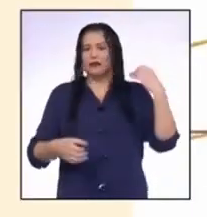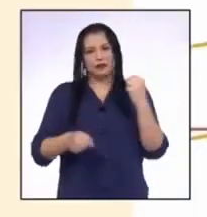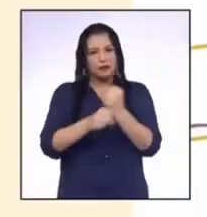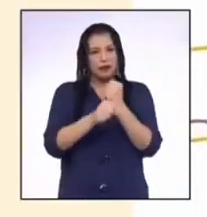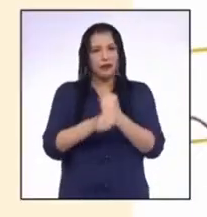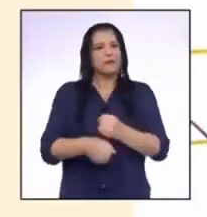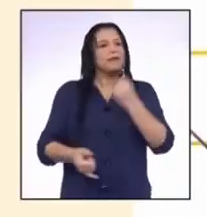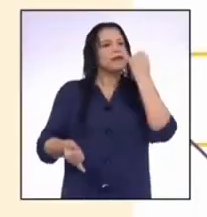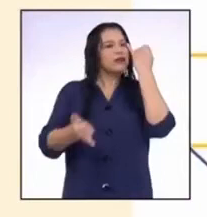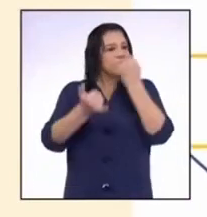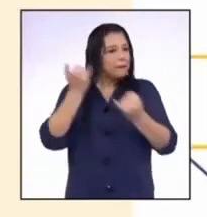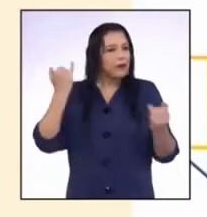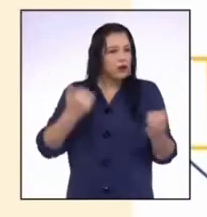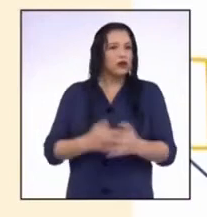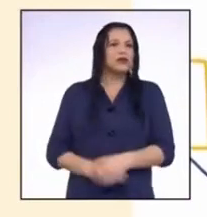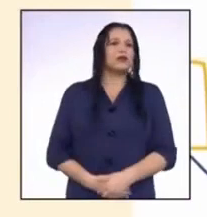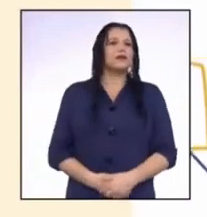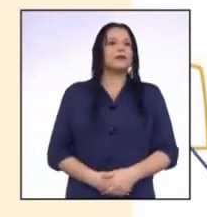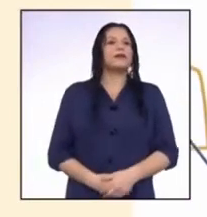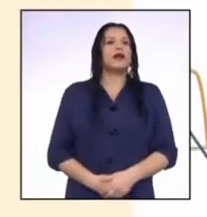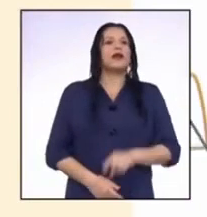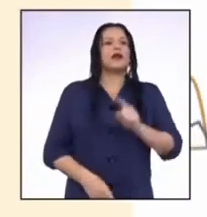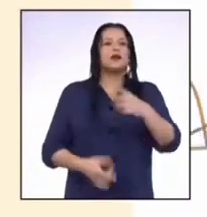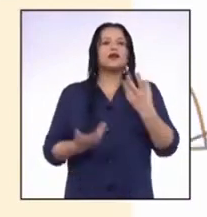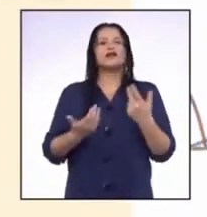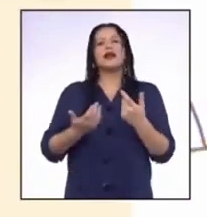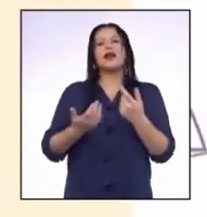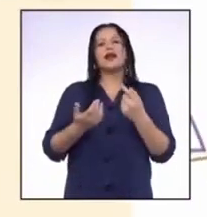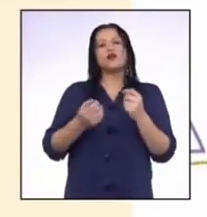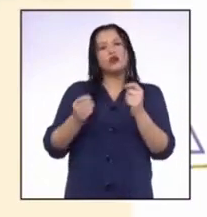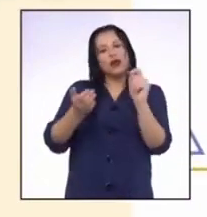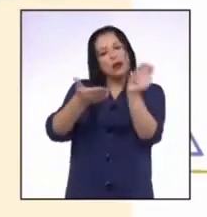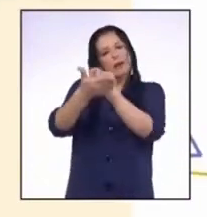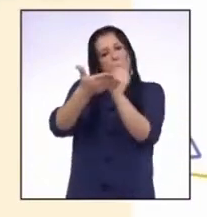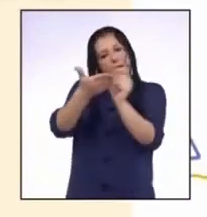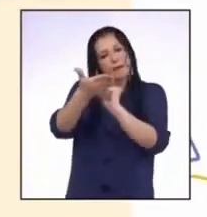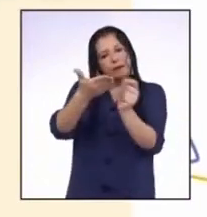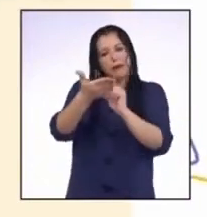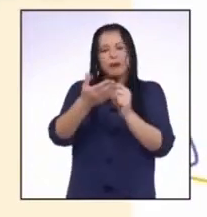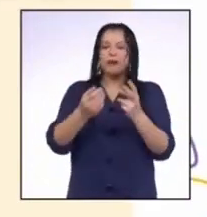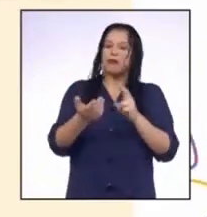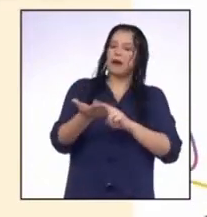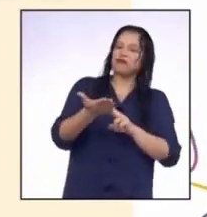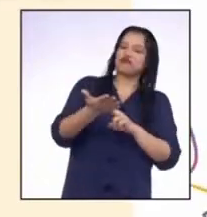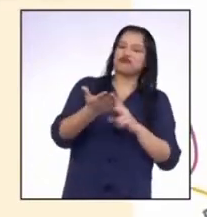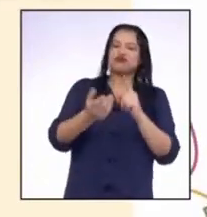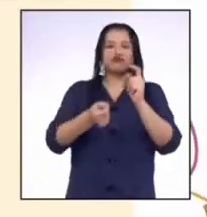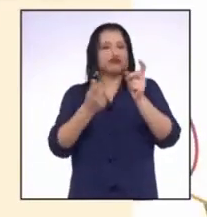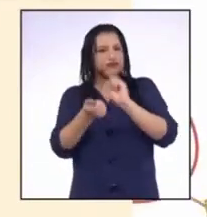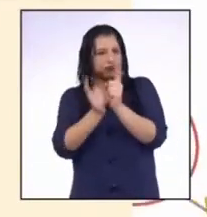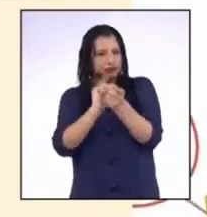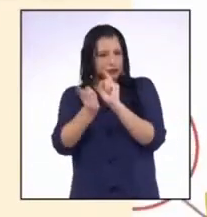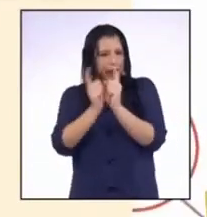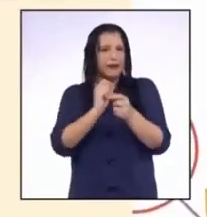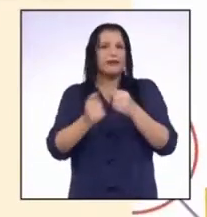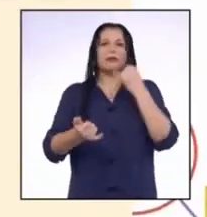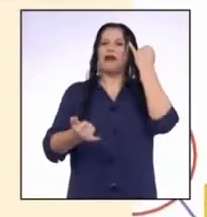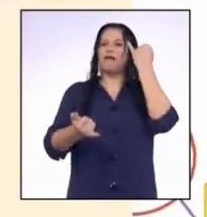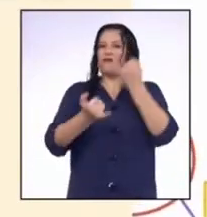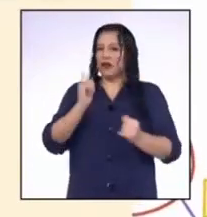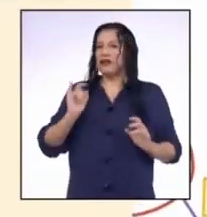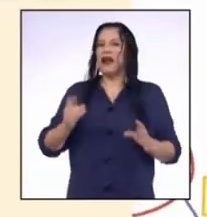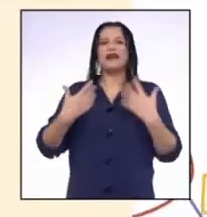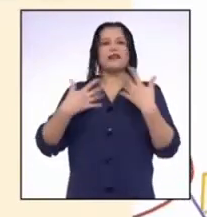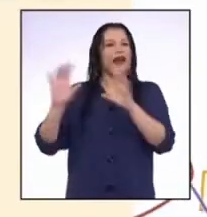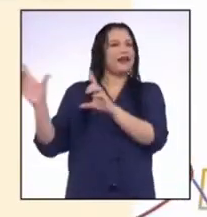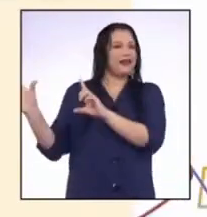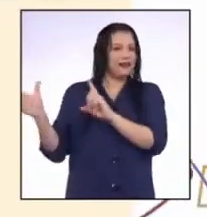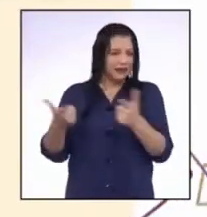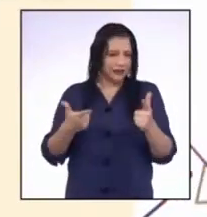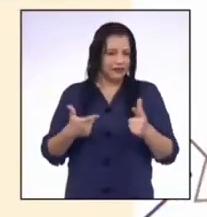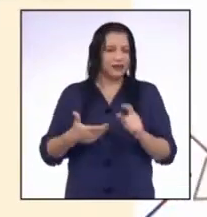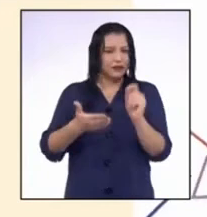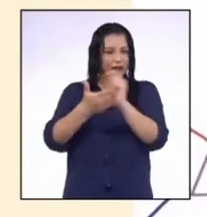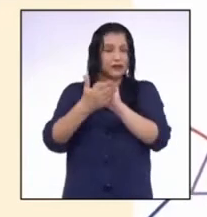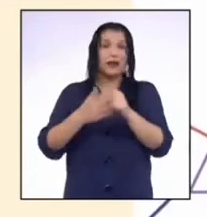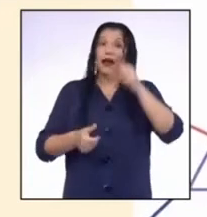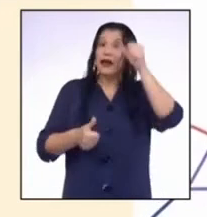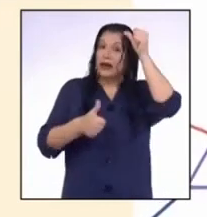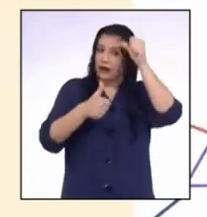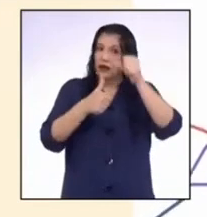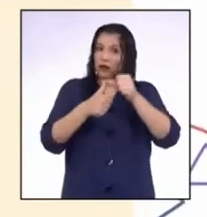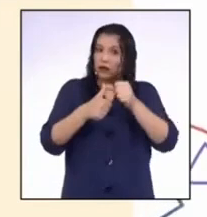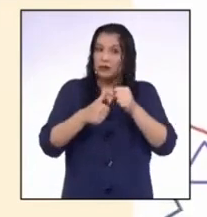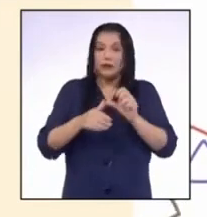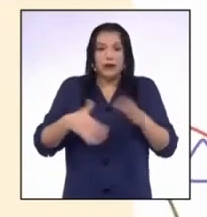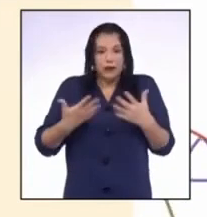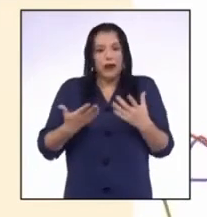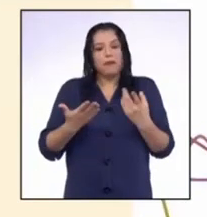Por último, la línea de tiempo nos muestra la redacción del borrador y de la versión final. Exactamente. Recordemos